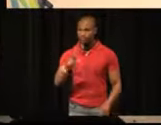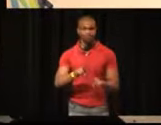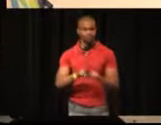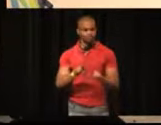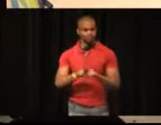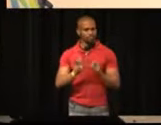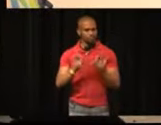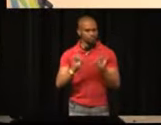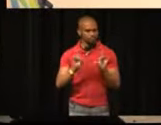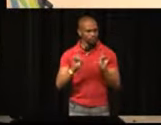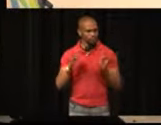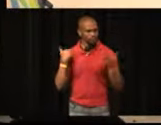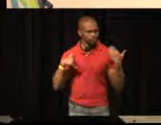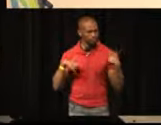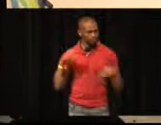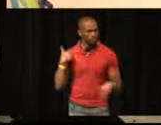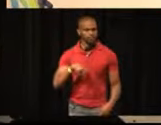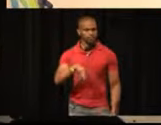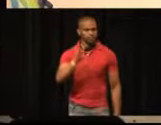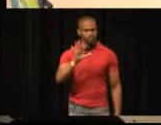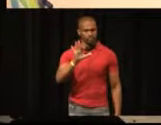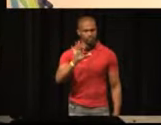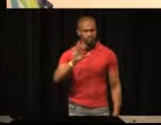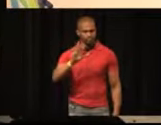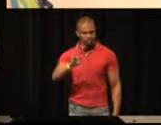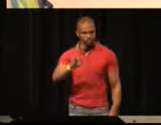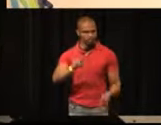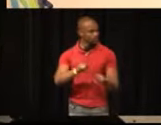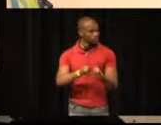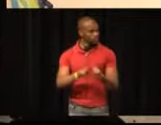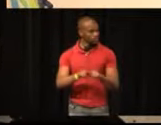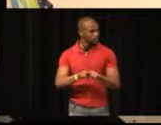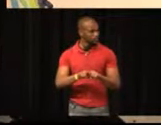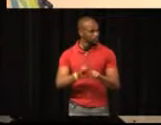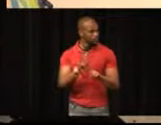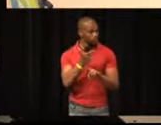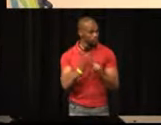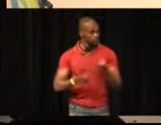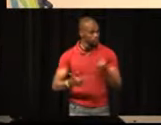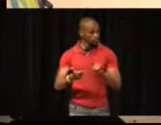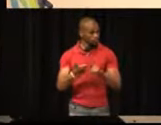especialista en ocio, educación por la UFR, Letter Science